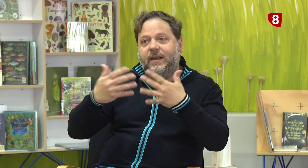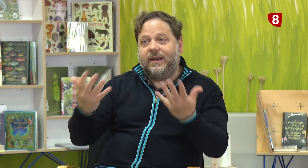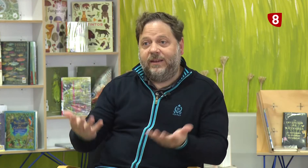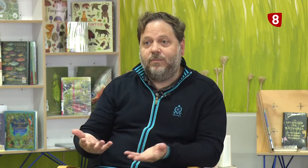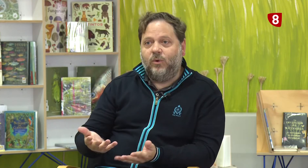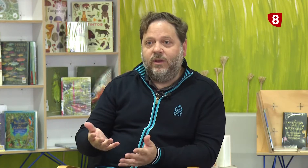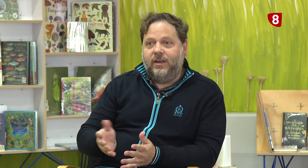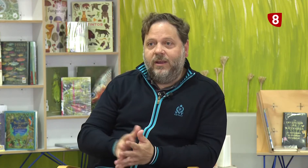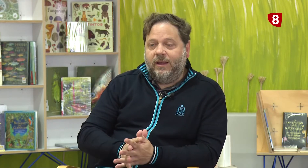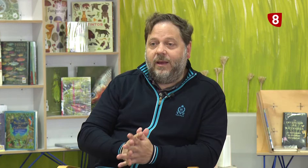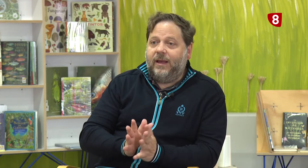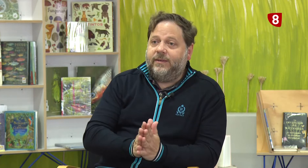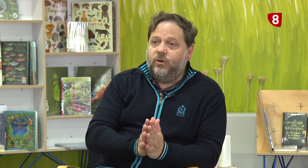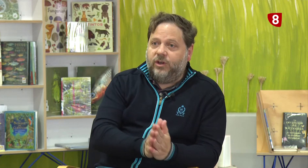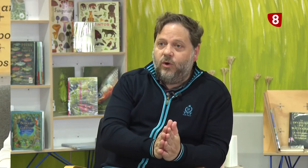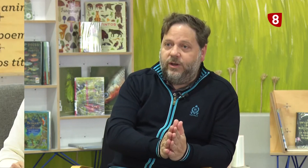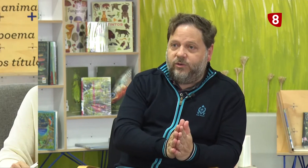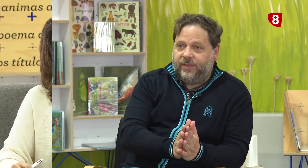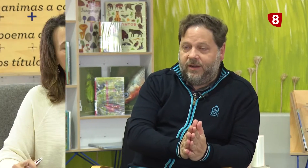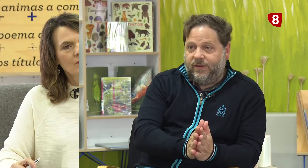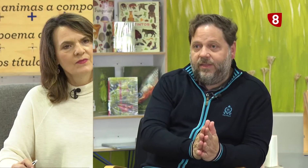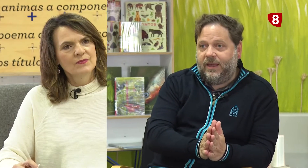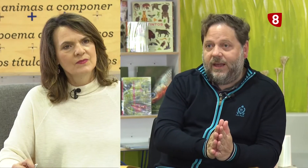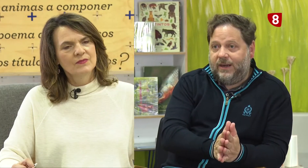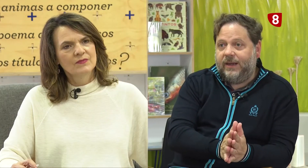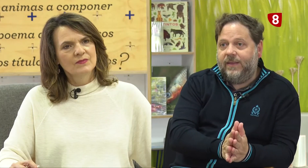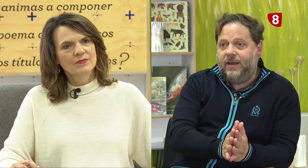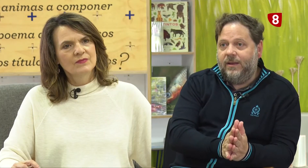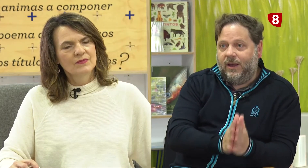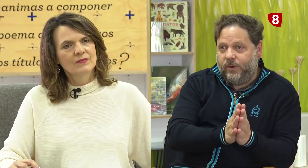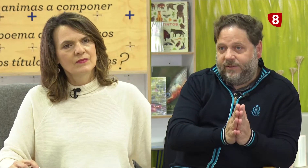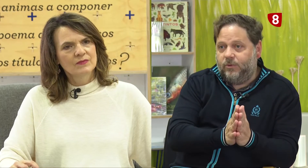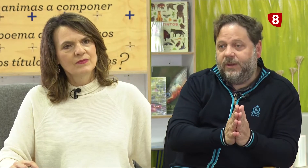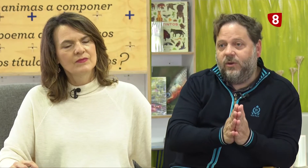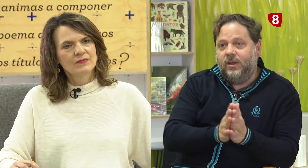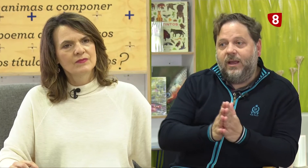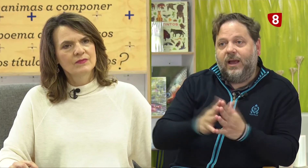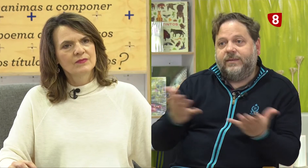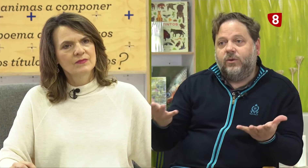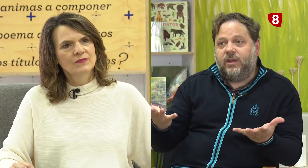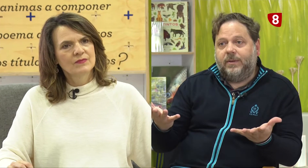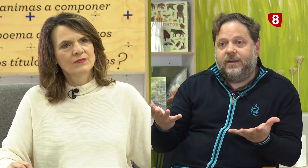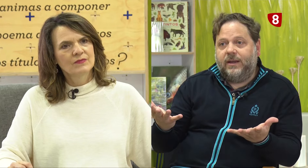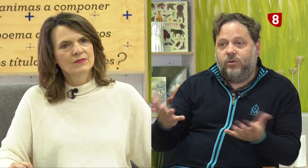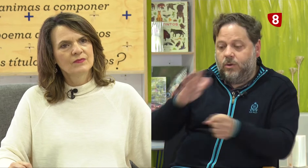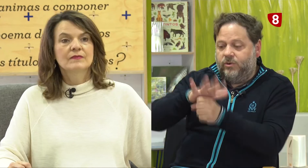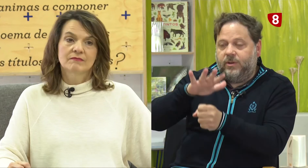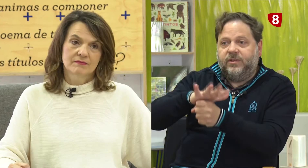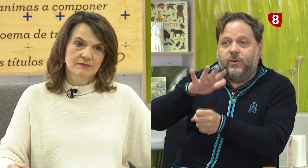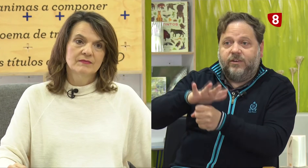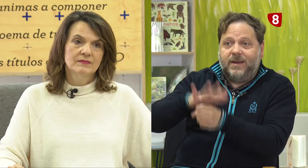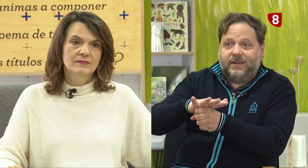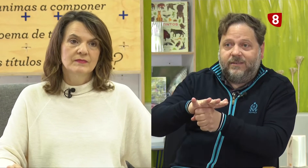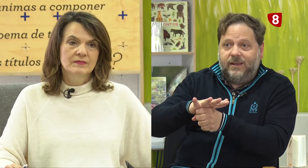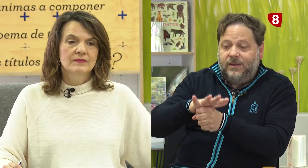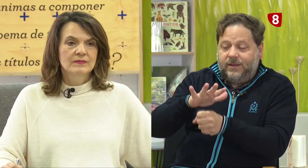transmite y del realismo. Hay signos icónicos que hacen referencia a la realidad, a lo que estamos viendo. Hay signos arbitrarios como este